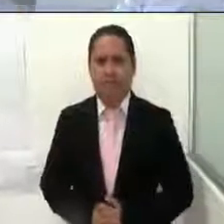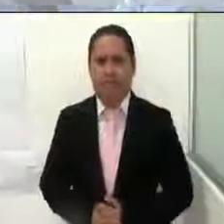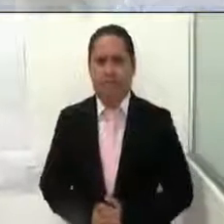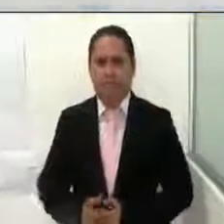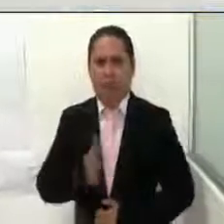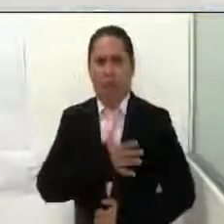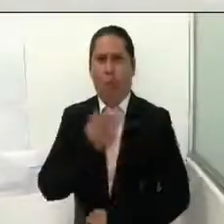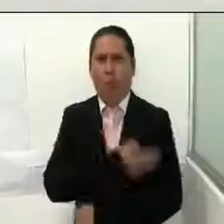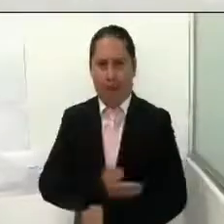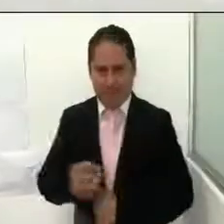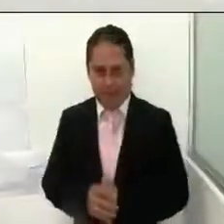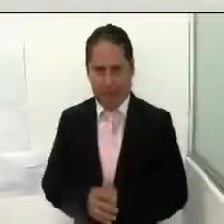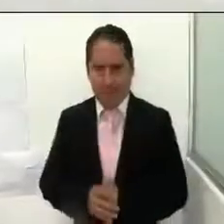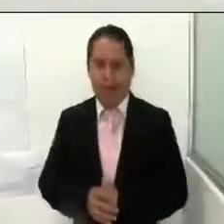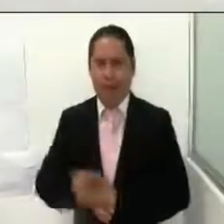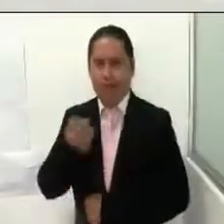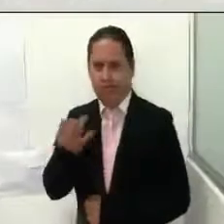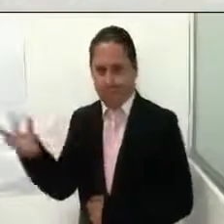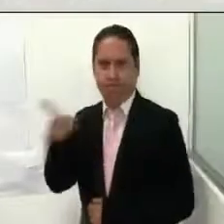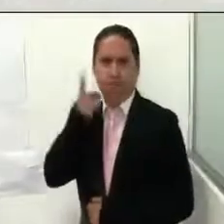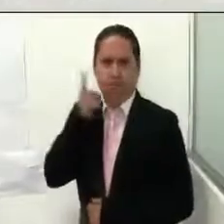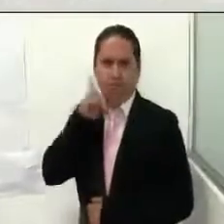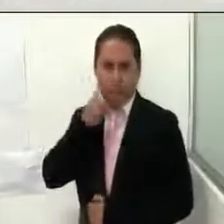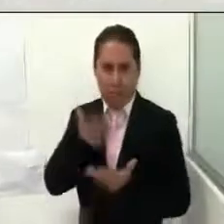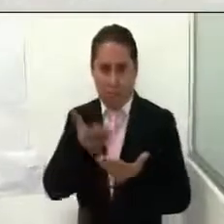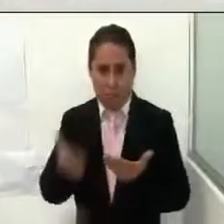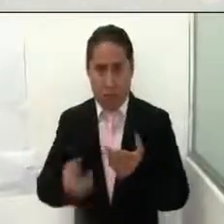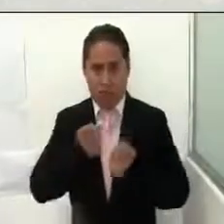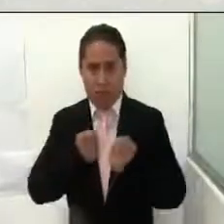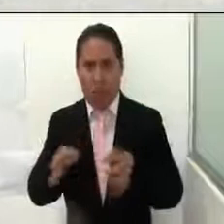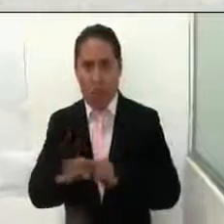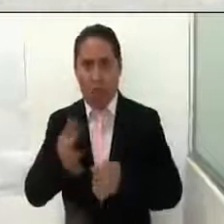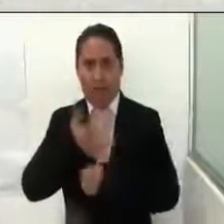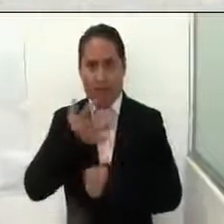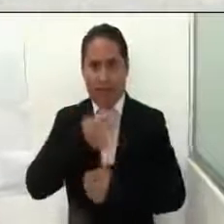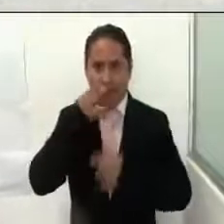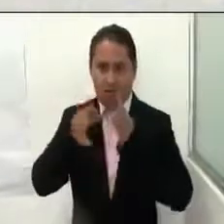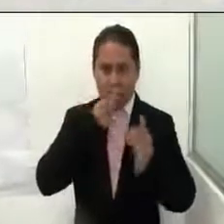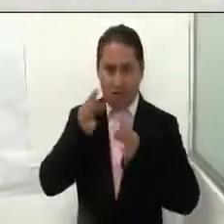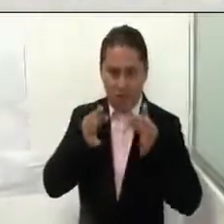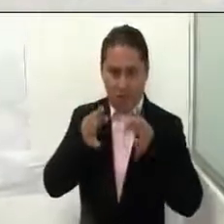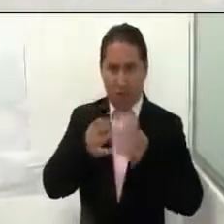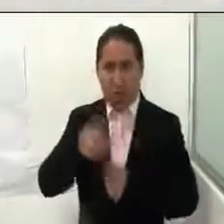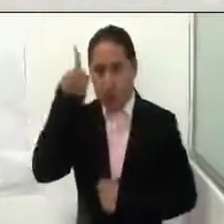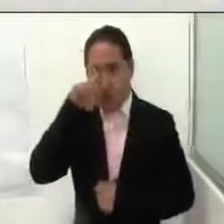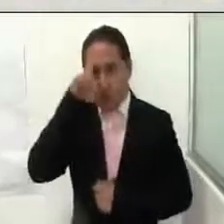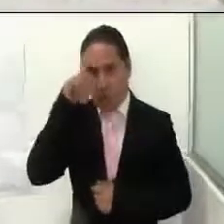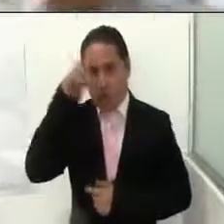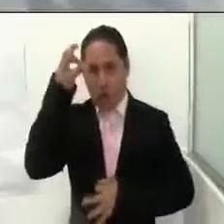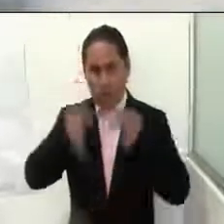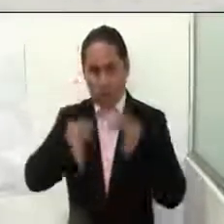y compañeros legisladores el procedimiento para recepcionar la comparecencia del ciudadano consejero jurídico del gobernador es la